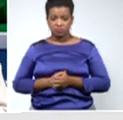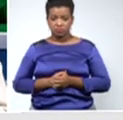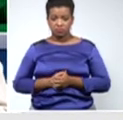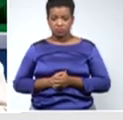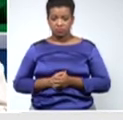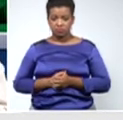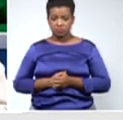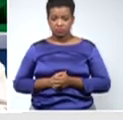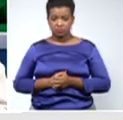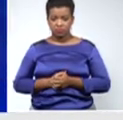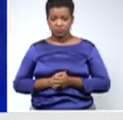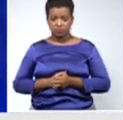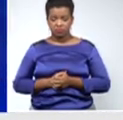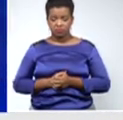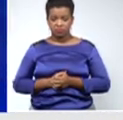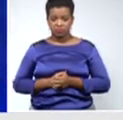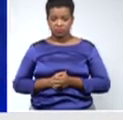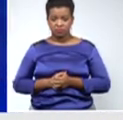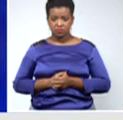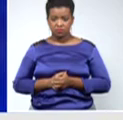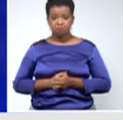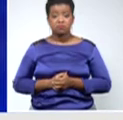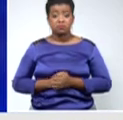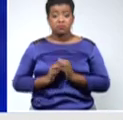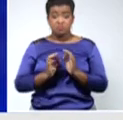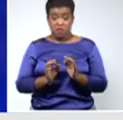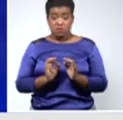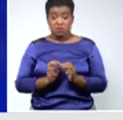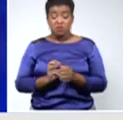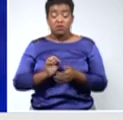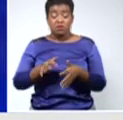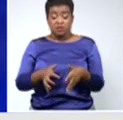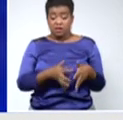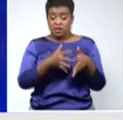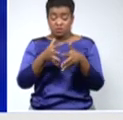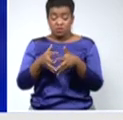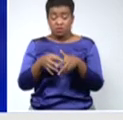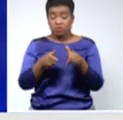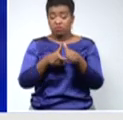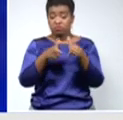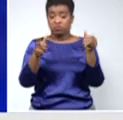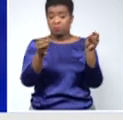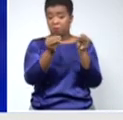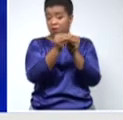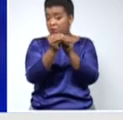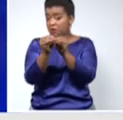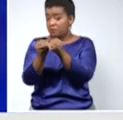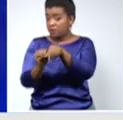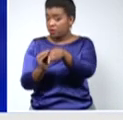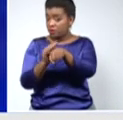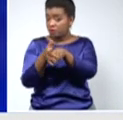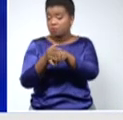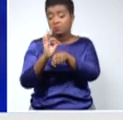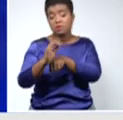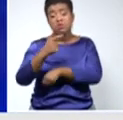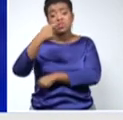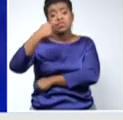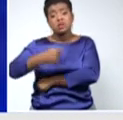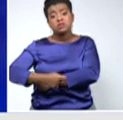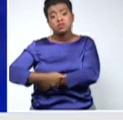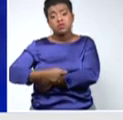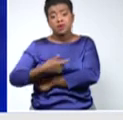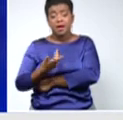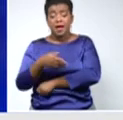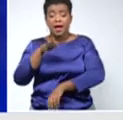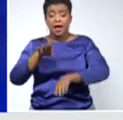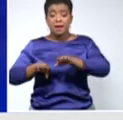eso un te estado digo, que ha tenido un nivel de contagio muy alto en los Estados Unidos por COVID. pero estas son decisiones así que a veces